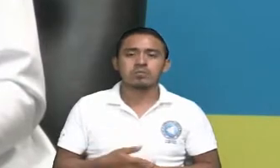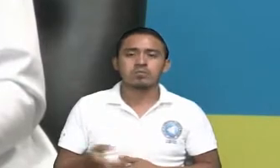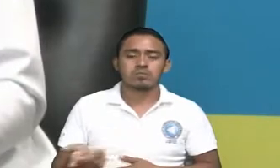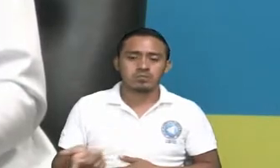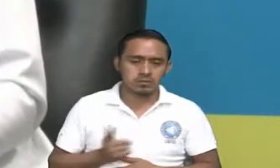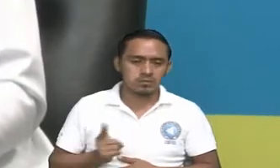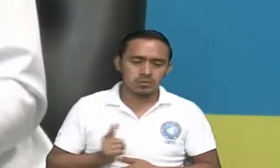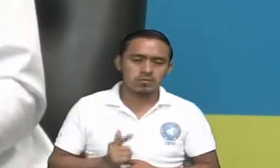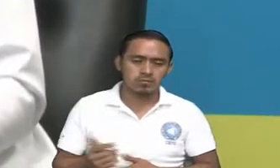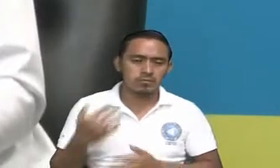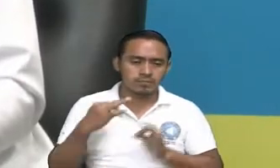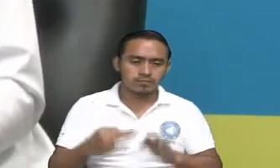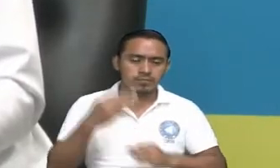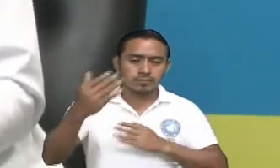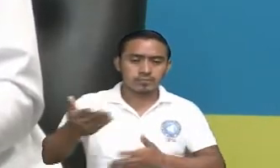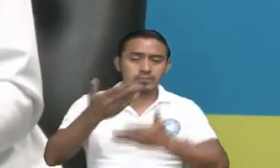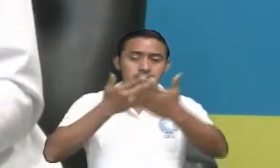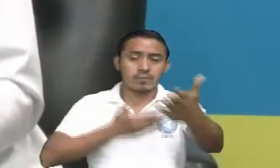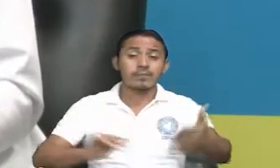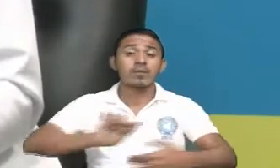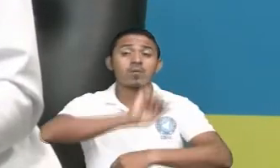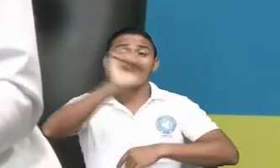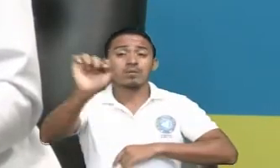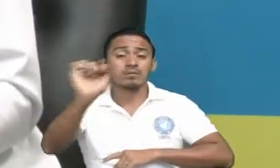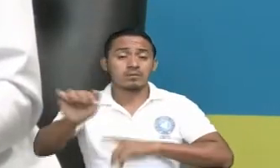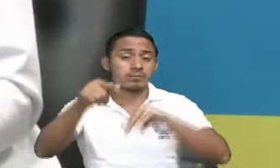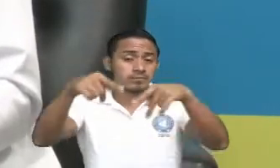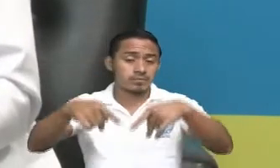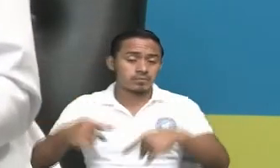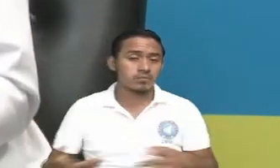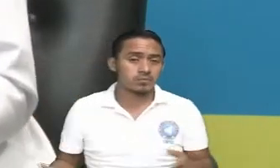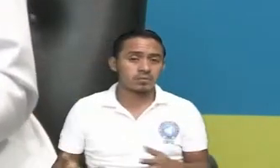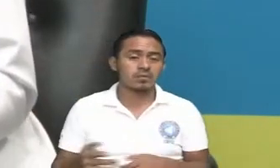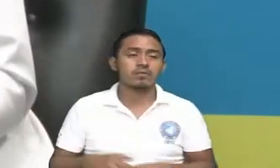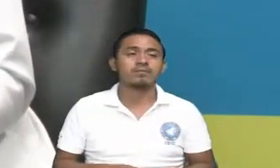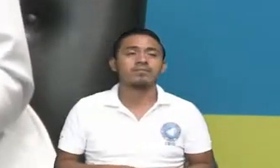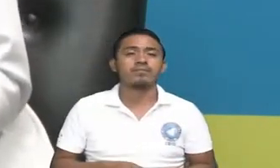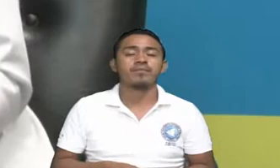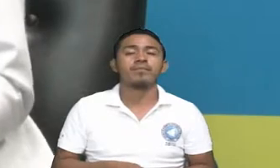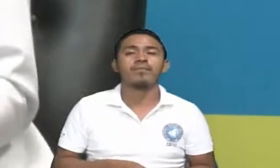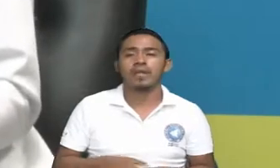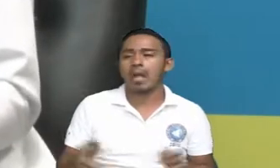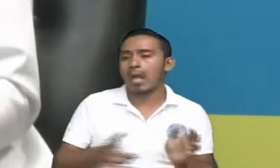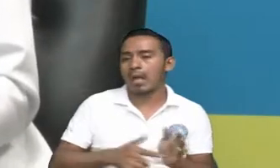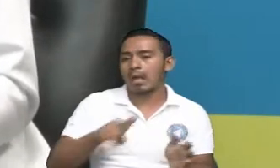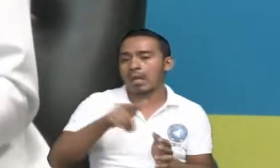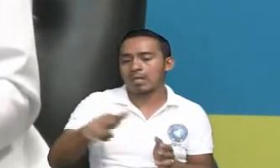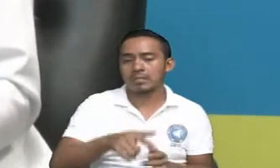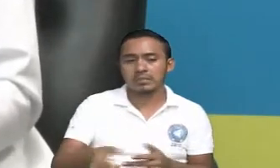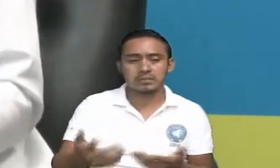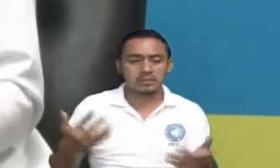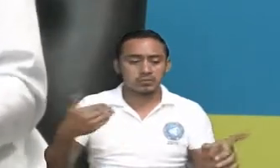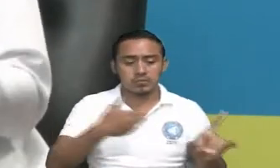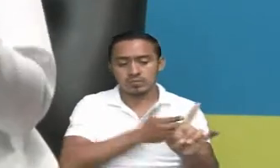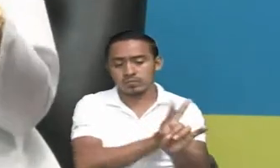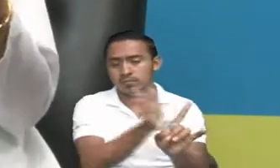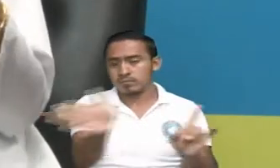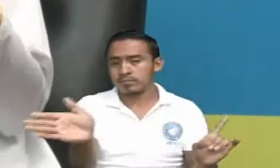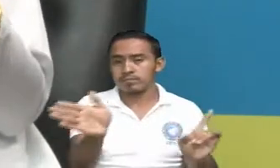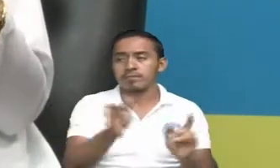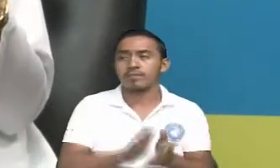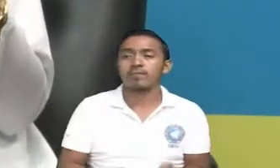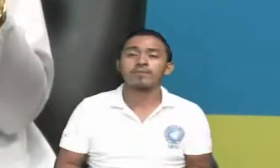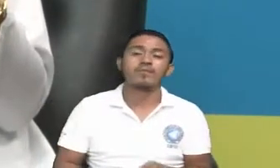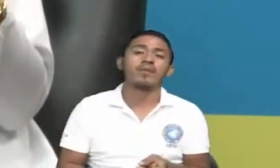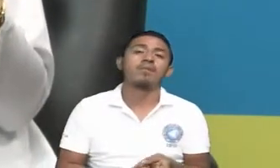yo tengo que confiar en el actuar de la otra persona. Y si está siendo infiel o está pasando algo, o sea, en